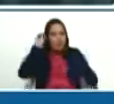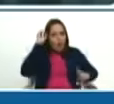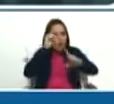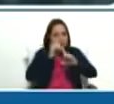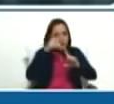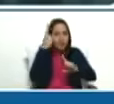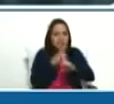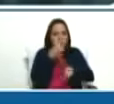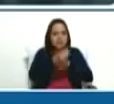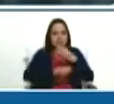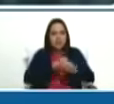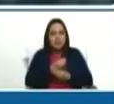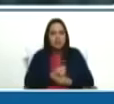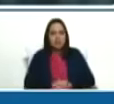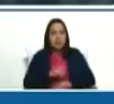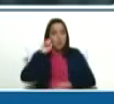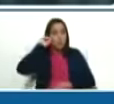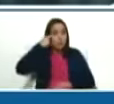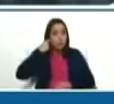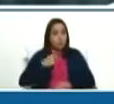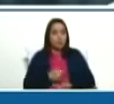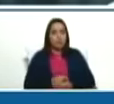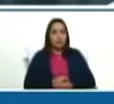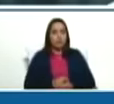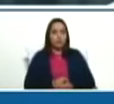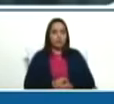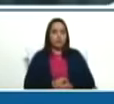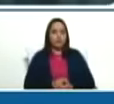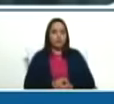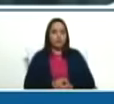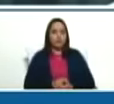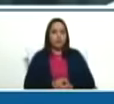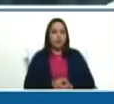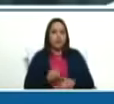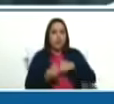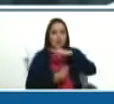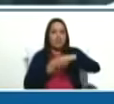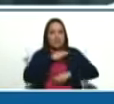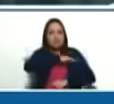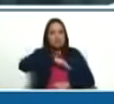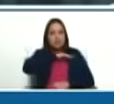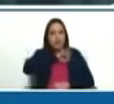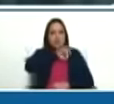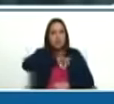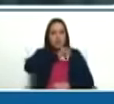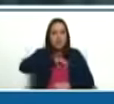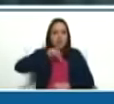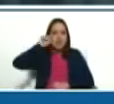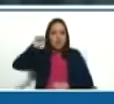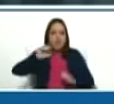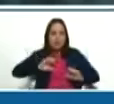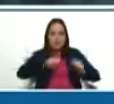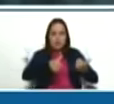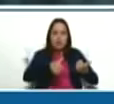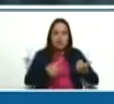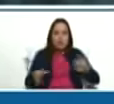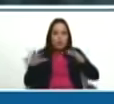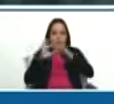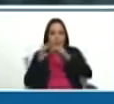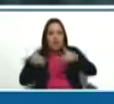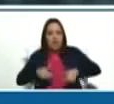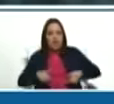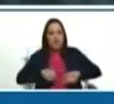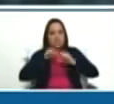cumplir. Recordemos que las bases de misiones socialistas nacen como parte del esfuerzo